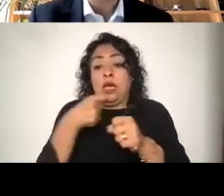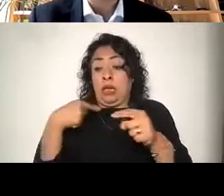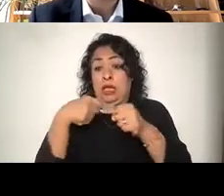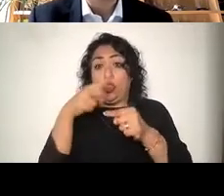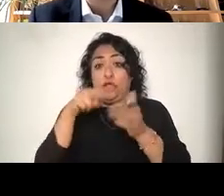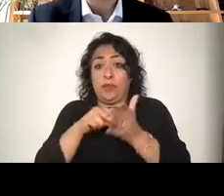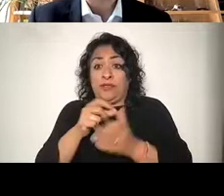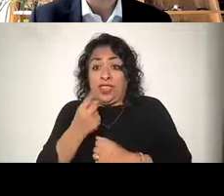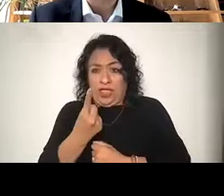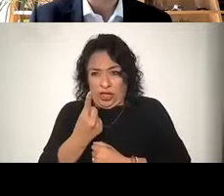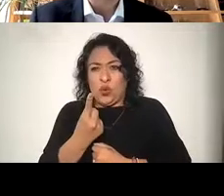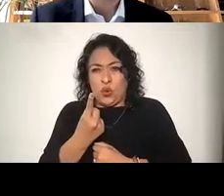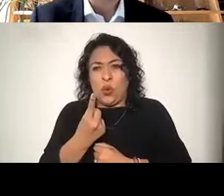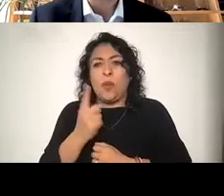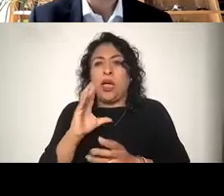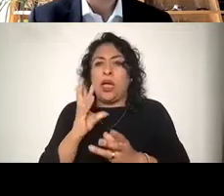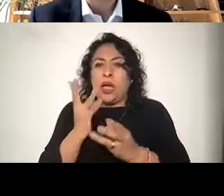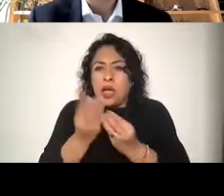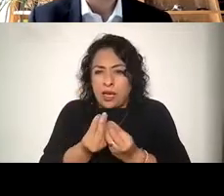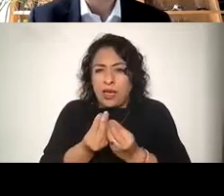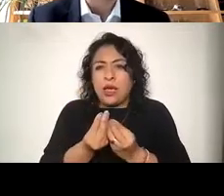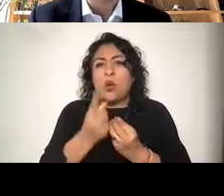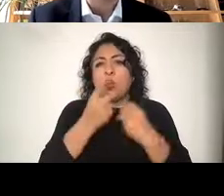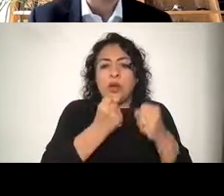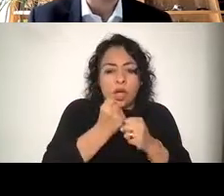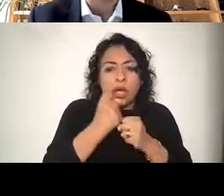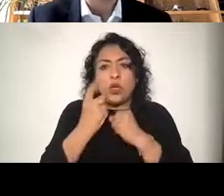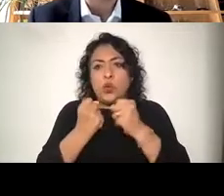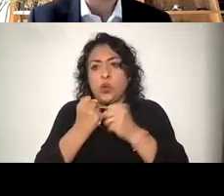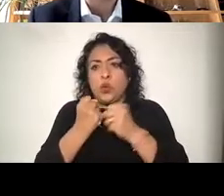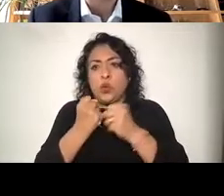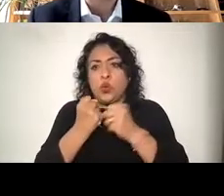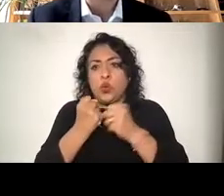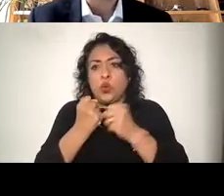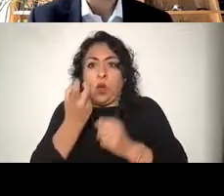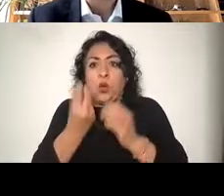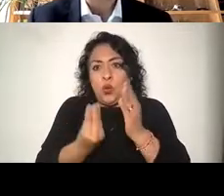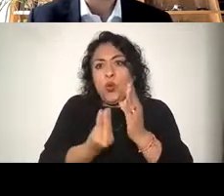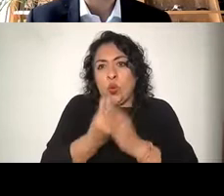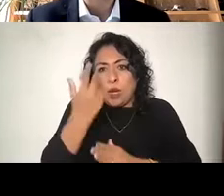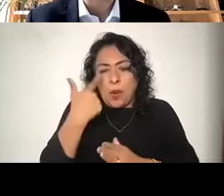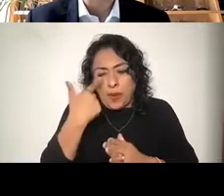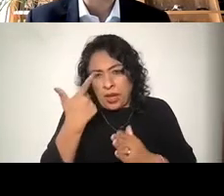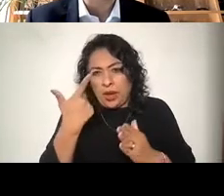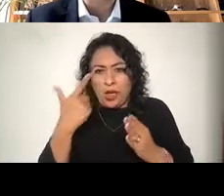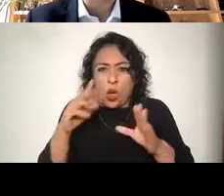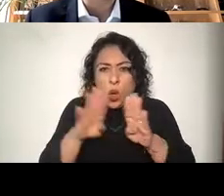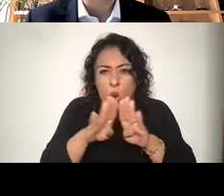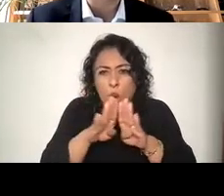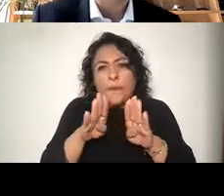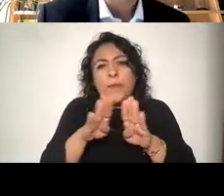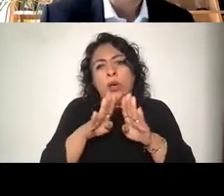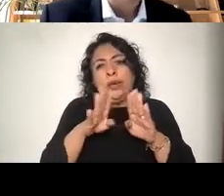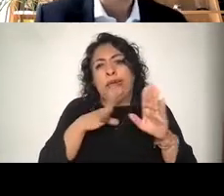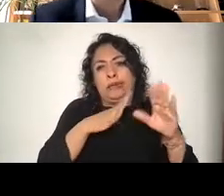porque se mide en unidades de medida anuales, que son una nueva forma de establecer